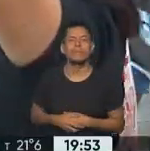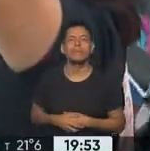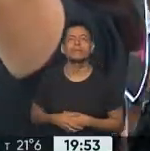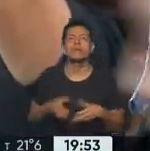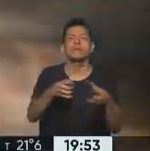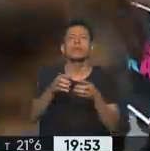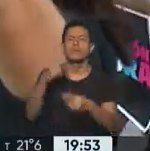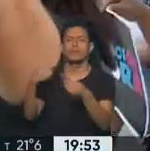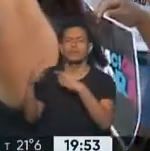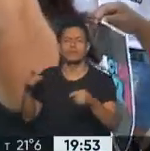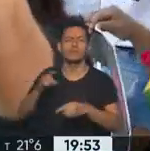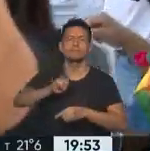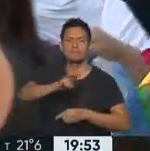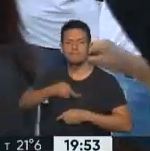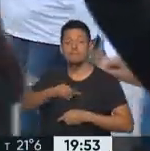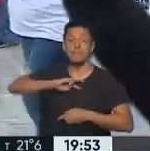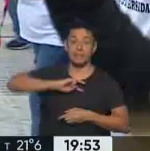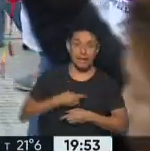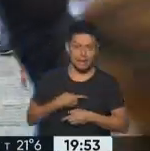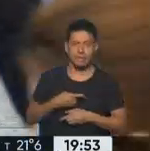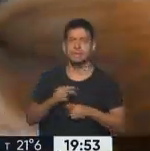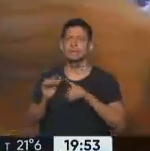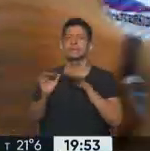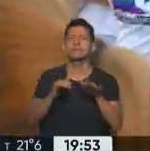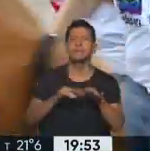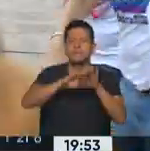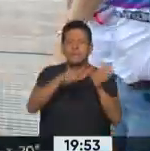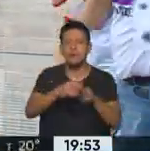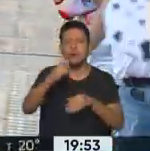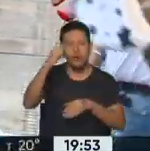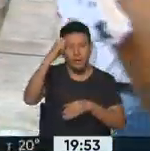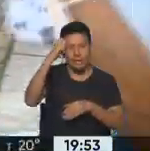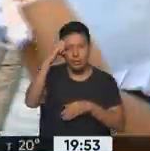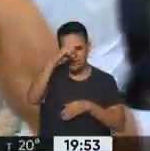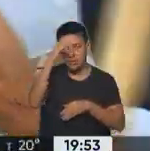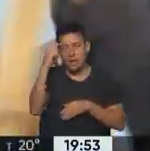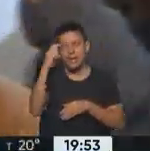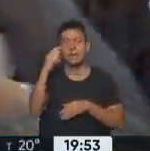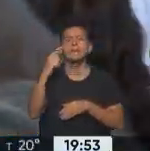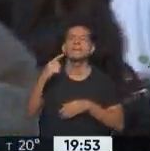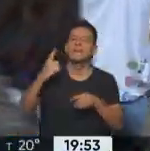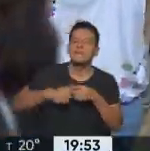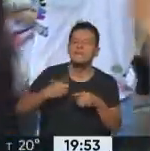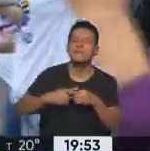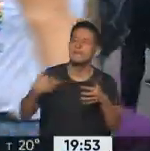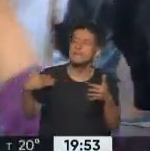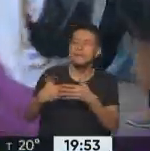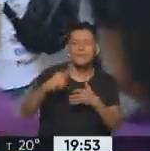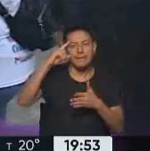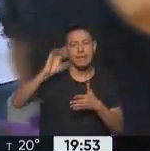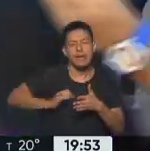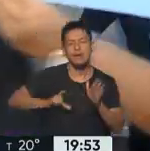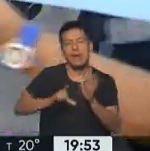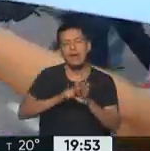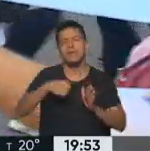Diversas agrupaciones travestis trans se convocaron frente al Congreso de la Nación para celebrar los 10 años de la Ley de Identidad de Género, que